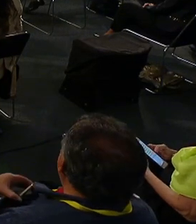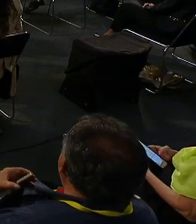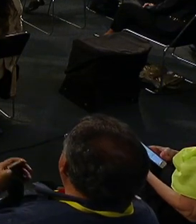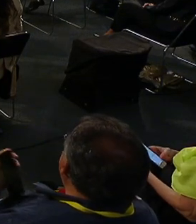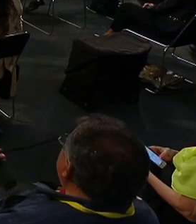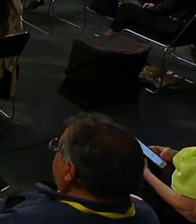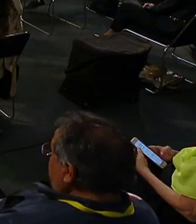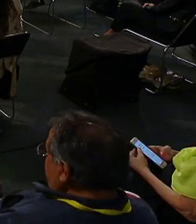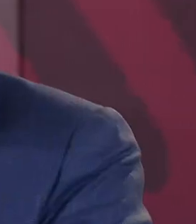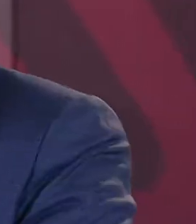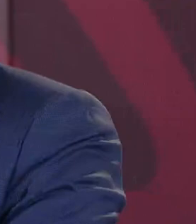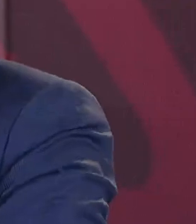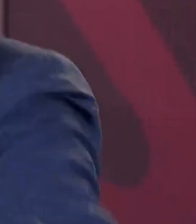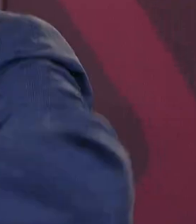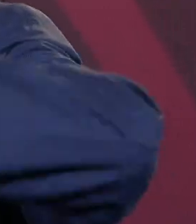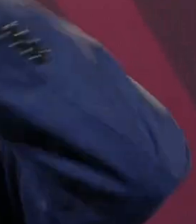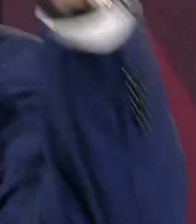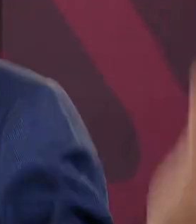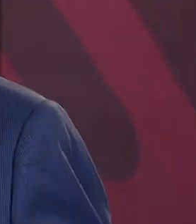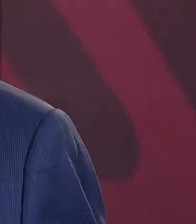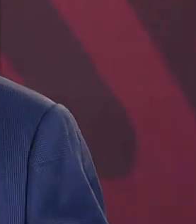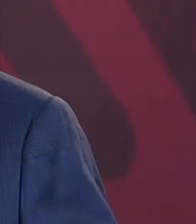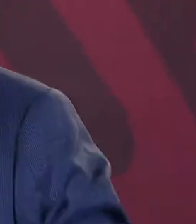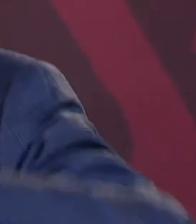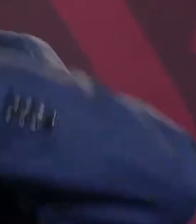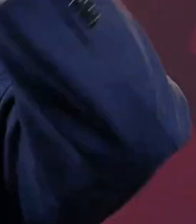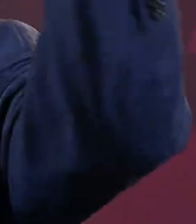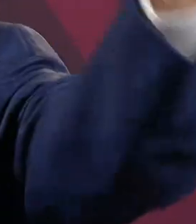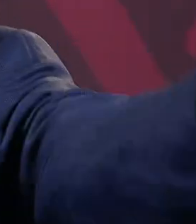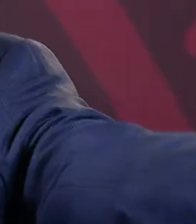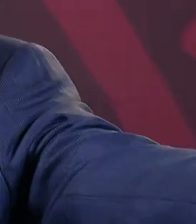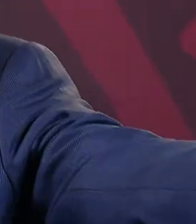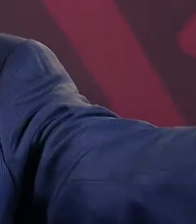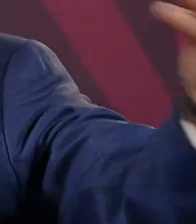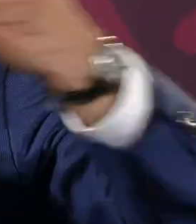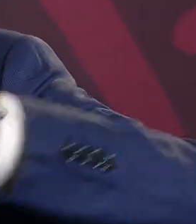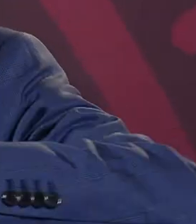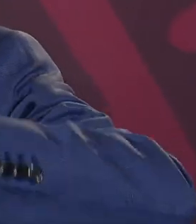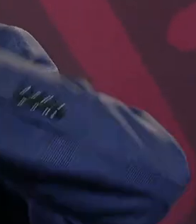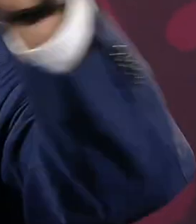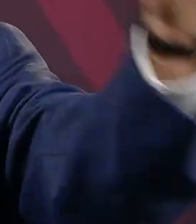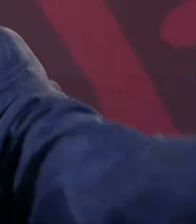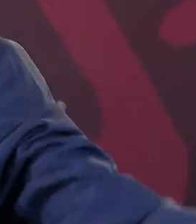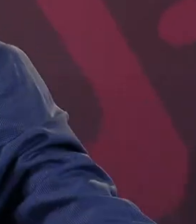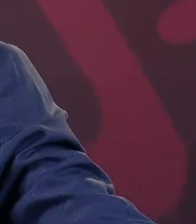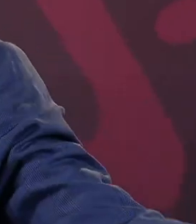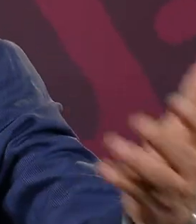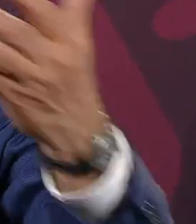están aquí y ellos van a decidir libremente si se quedan, si regresan.